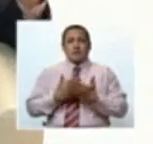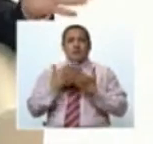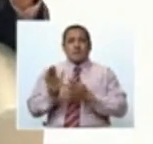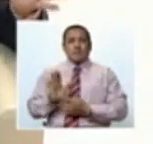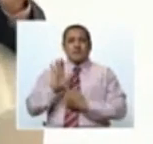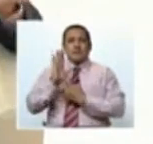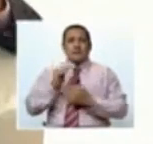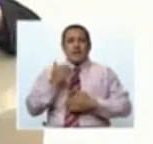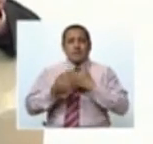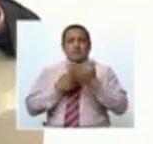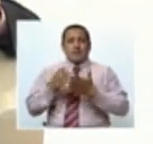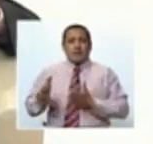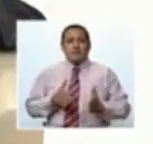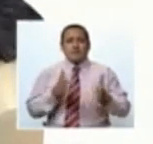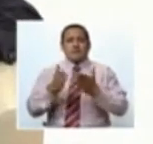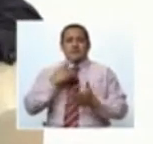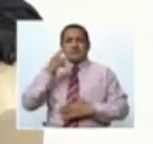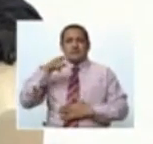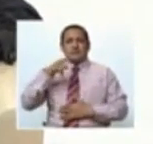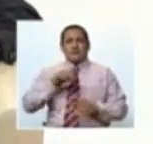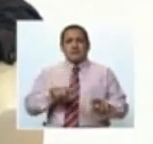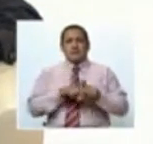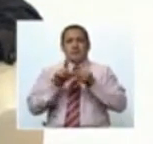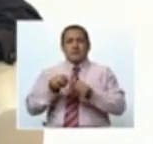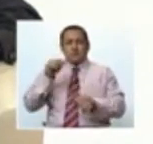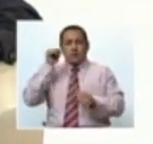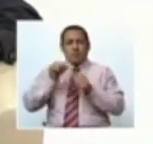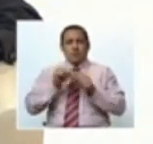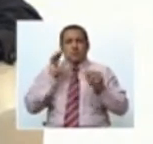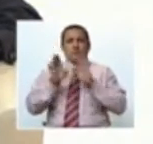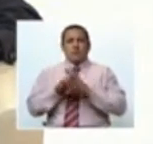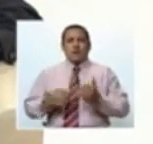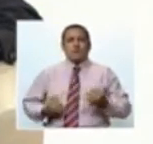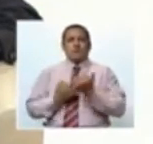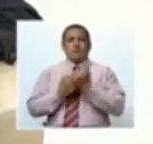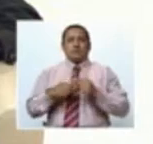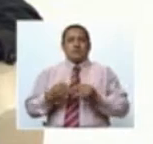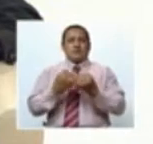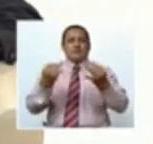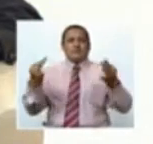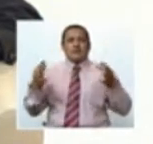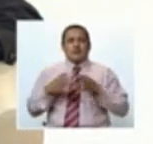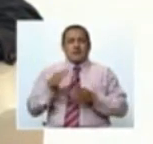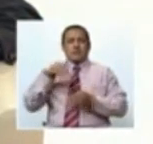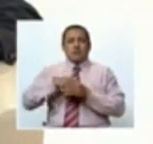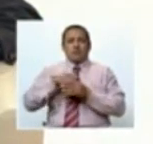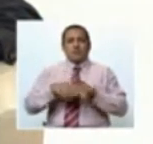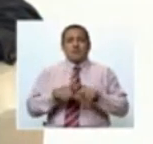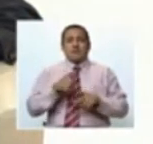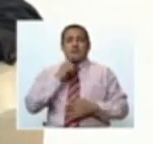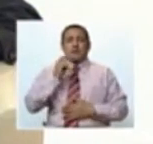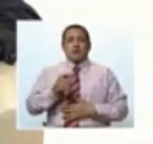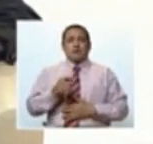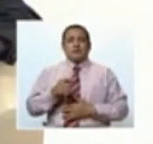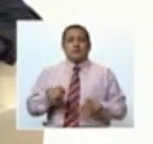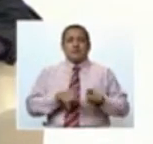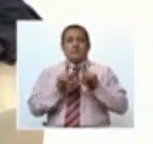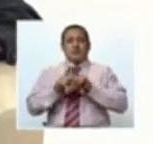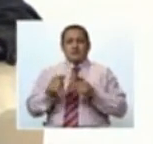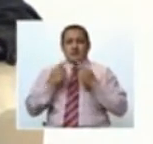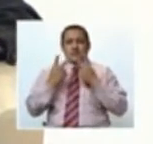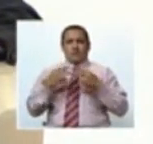ya como una suerte de guía a seguir, se necesita un criterio respaldado por la gran mayoría calificada de magistrados, ¿no? En